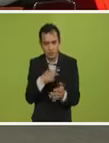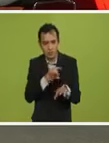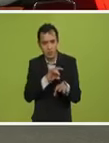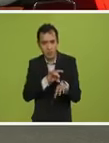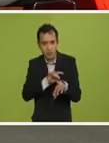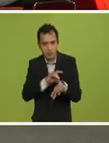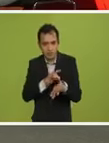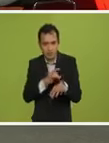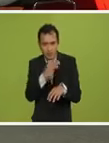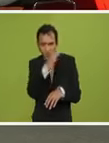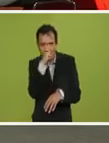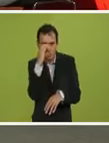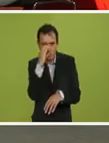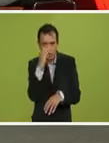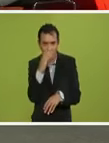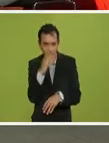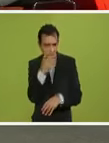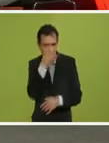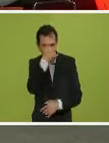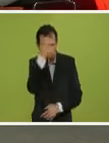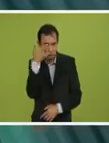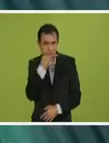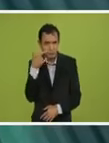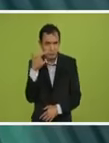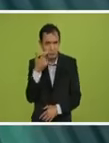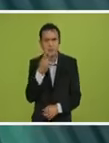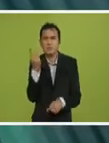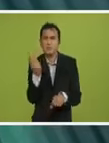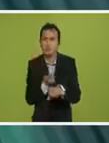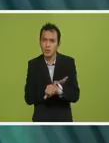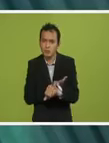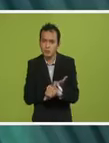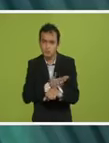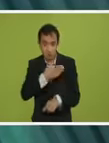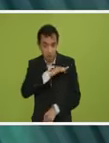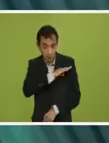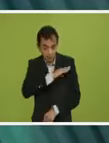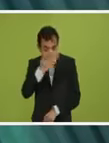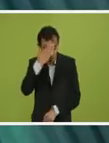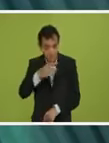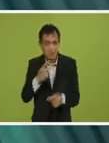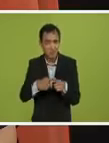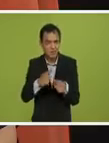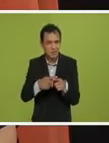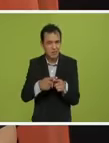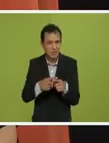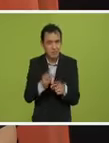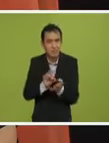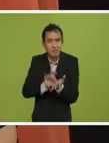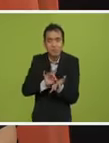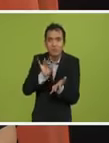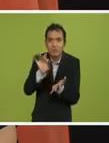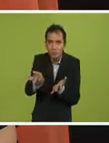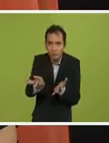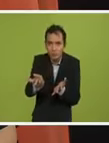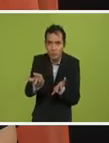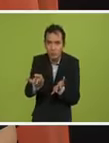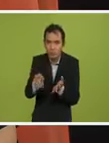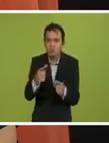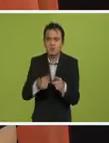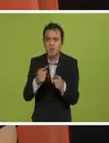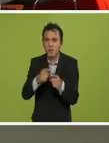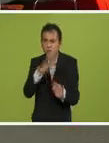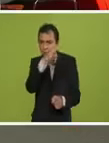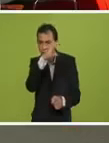puede utilizar. ¿Qué pasa ahí? ¿Se puede saber quién hizo esto? ¿Se puede saber quién está tomando